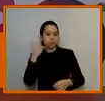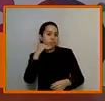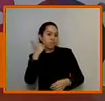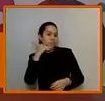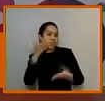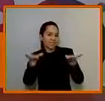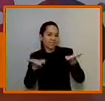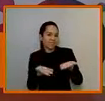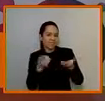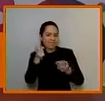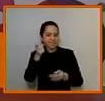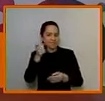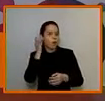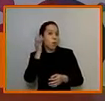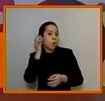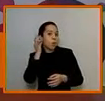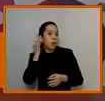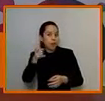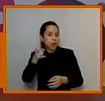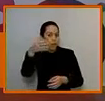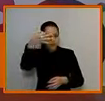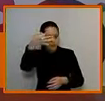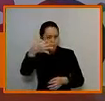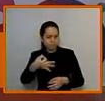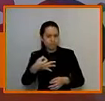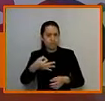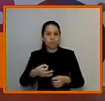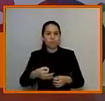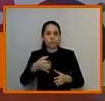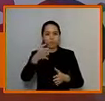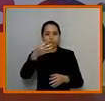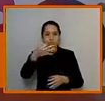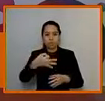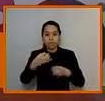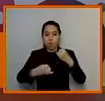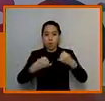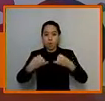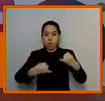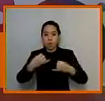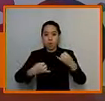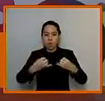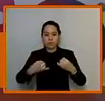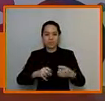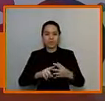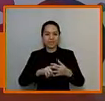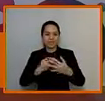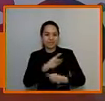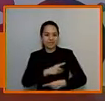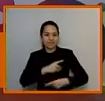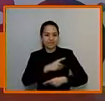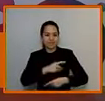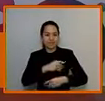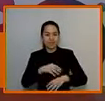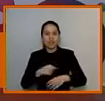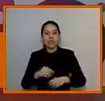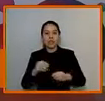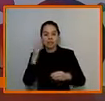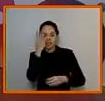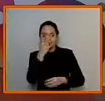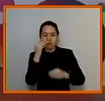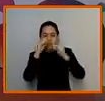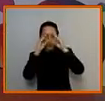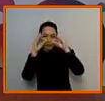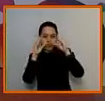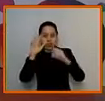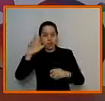encuentro en compañía de nuestra auditora, quien está para certificar transparencia de nuestros juegos. Vamos a iniciar esta linda mañana